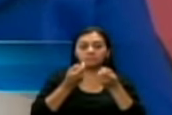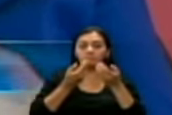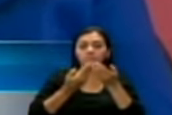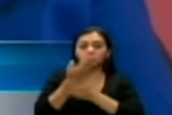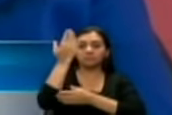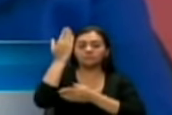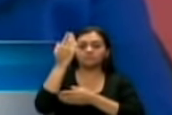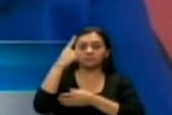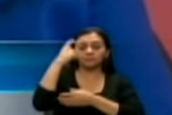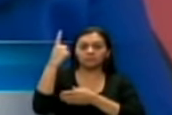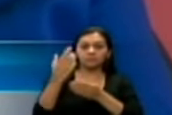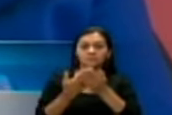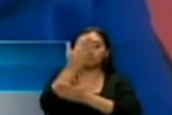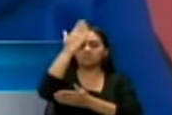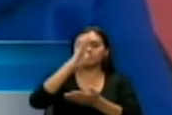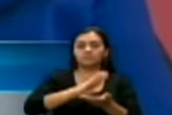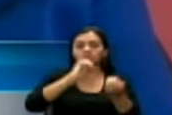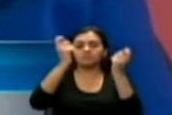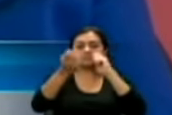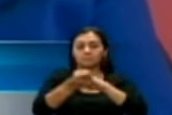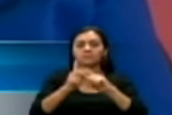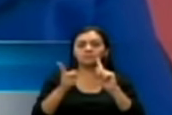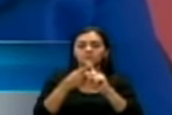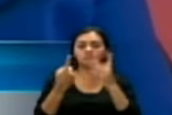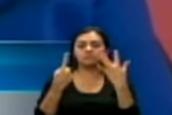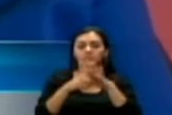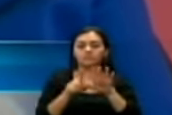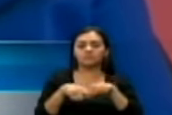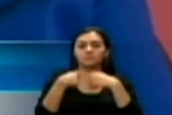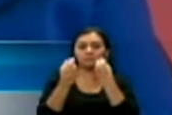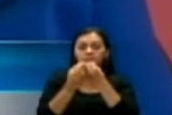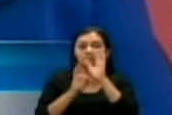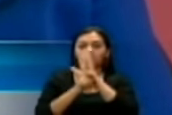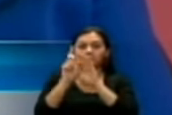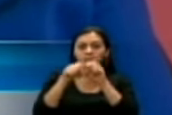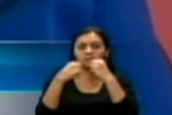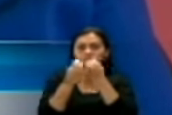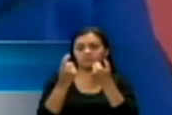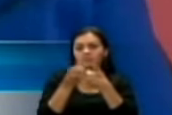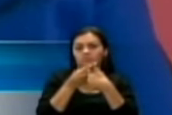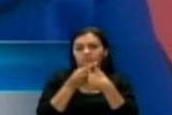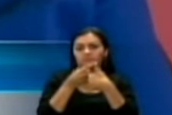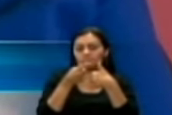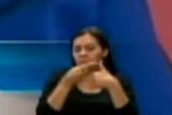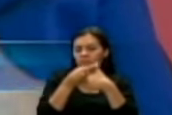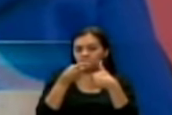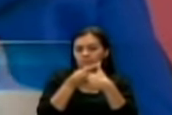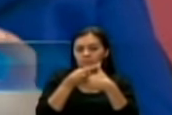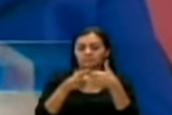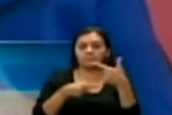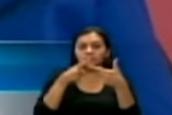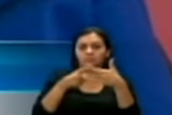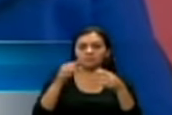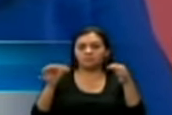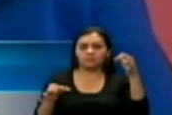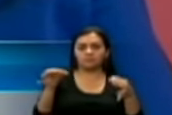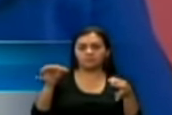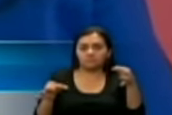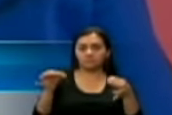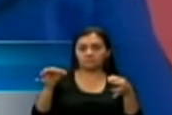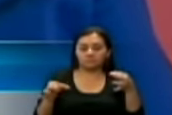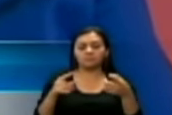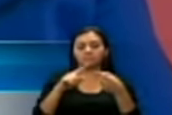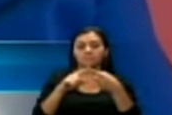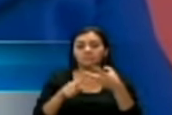buscaba principalmente la inclusión social, el desarrollo social y, por supuesto, la justicia, ¿verdad?